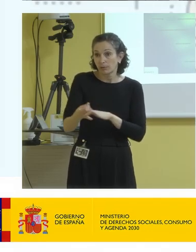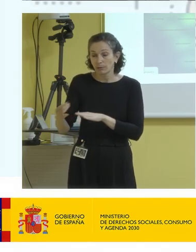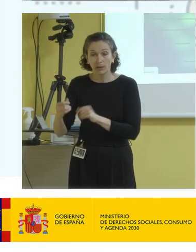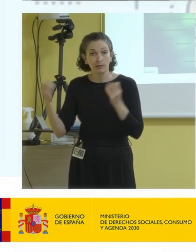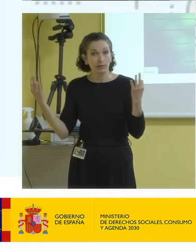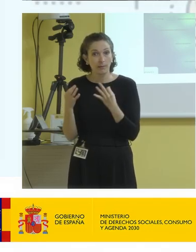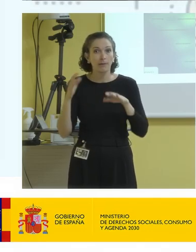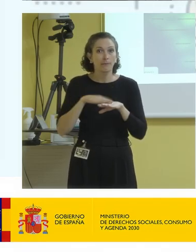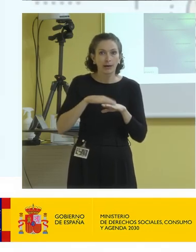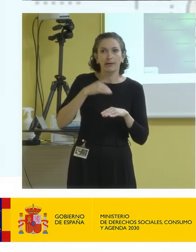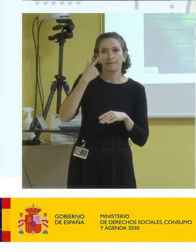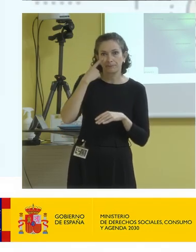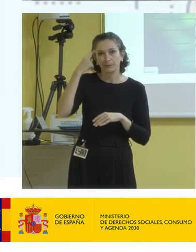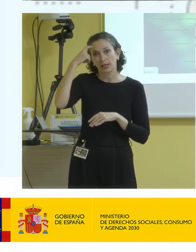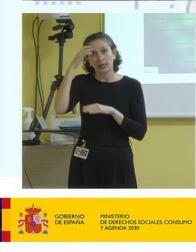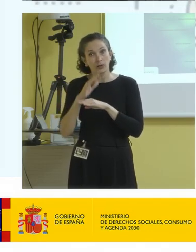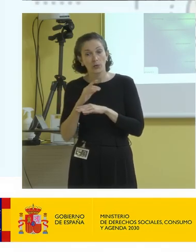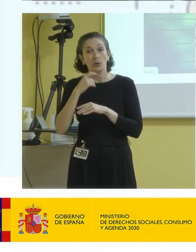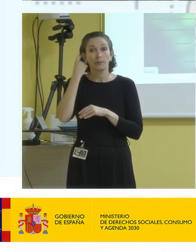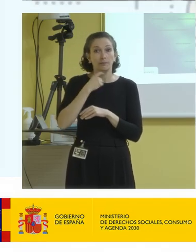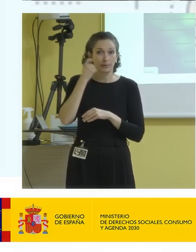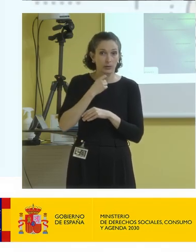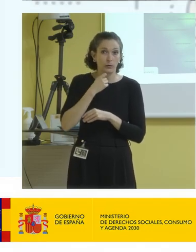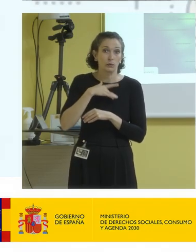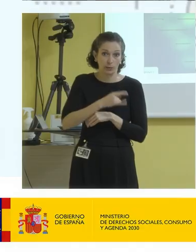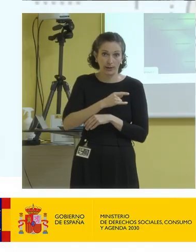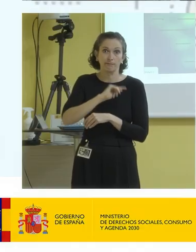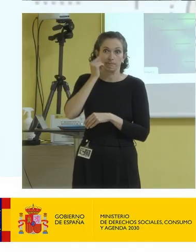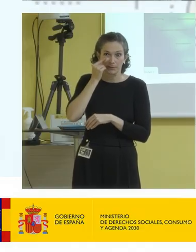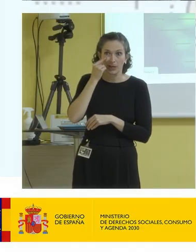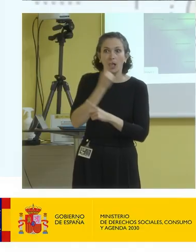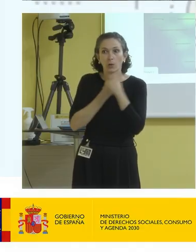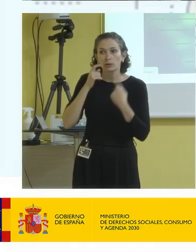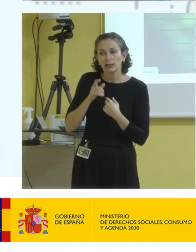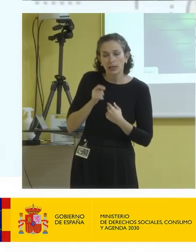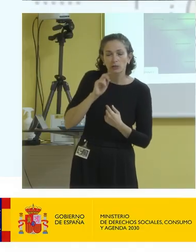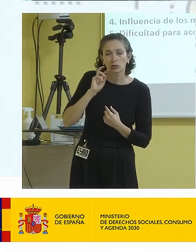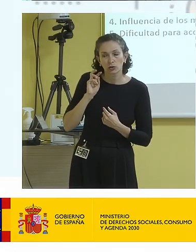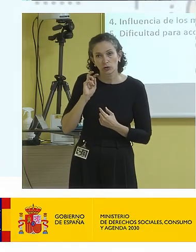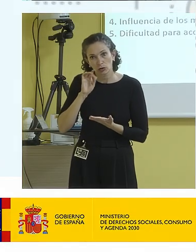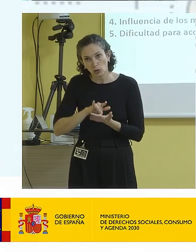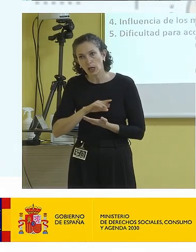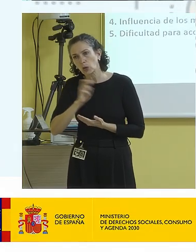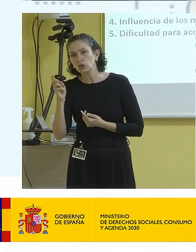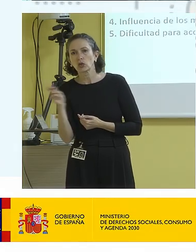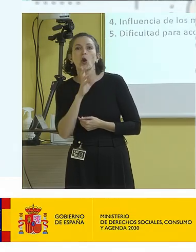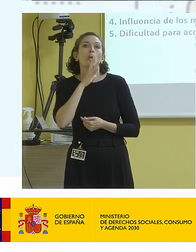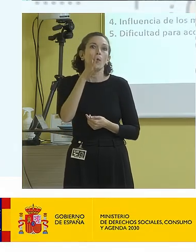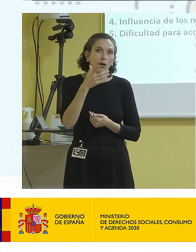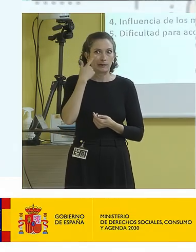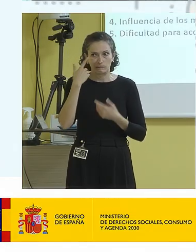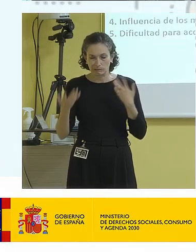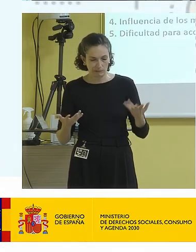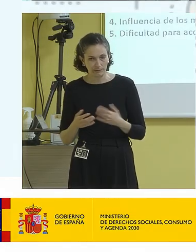ir desentrañando algunos neuromitos, porque algunos son más frecuentes que otros, y demás aspectos, ¿vale? Esa era la idea.